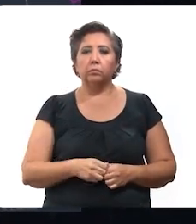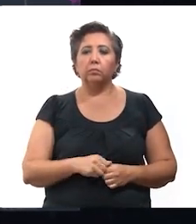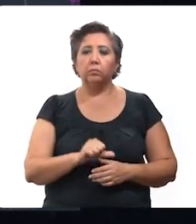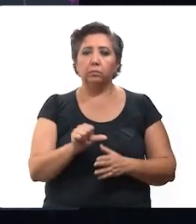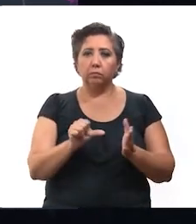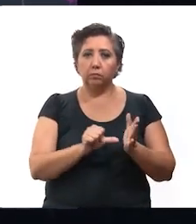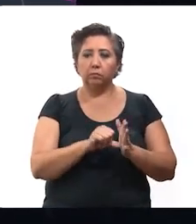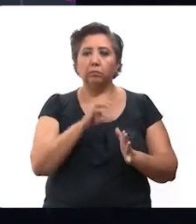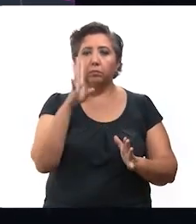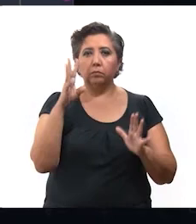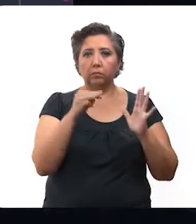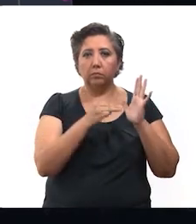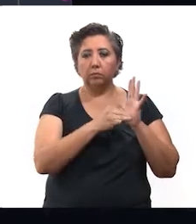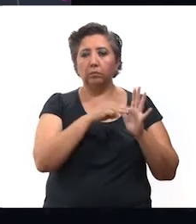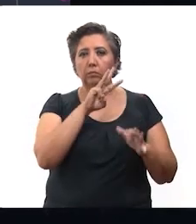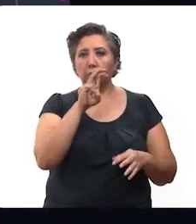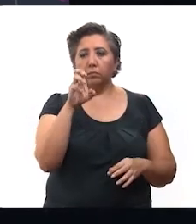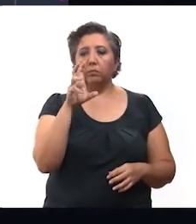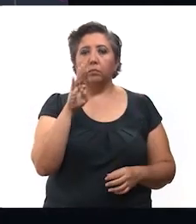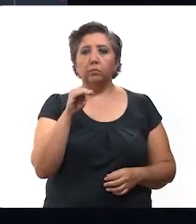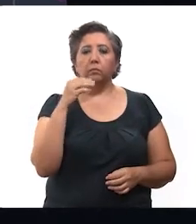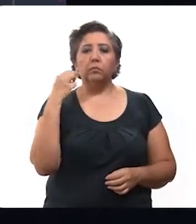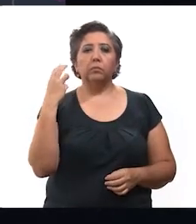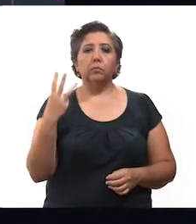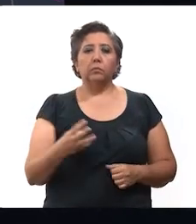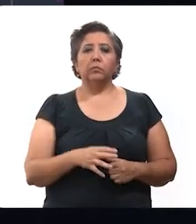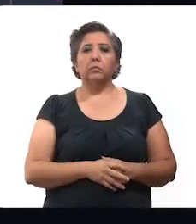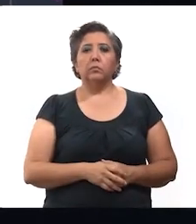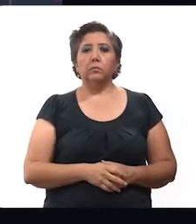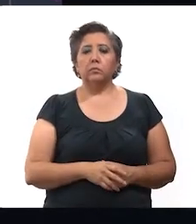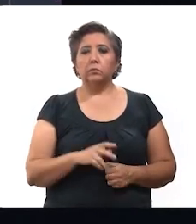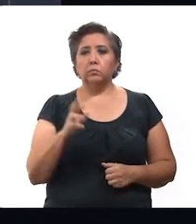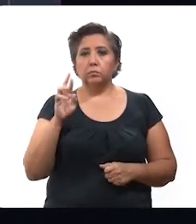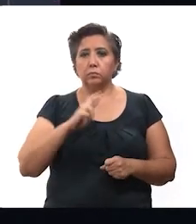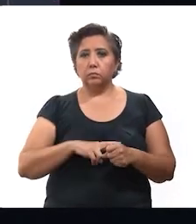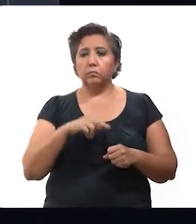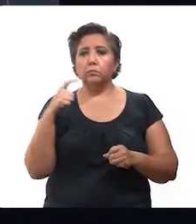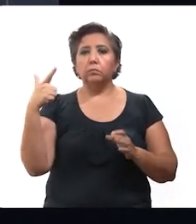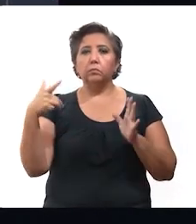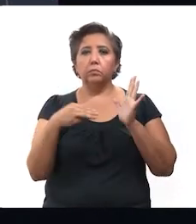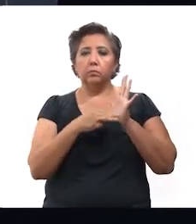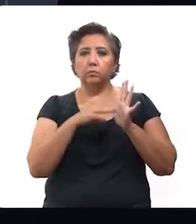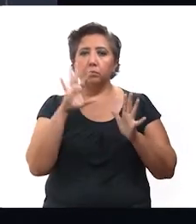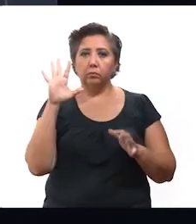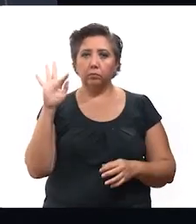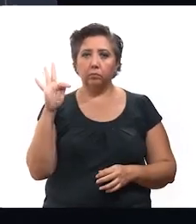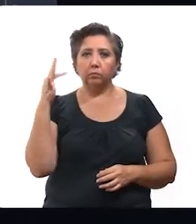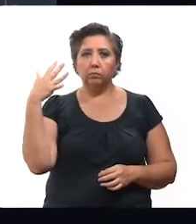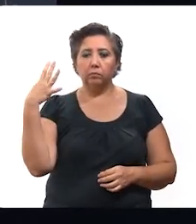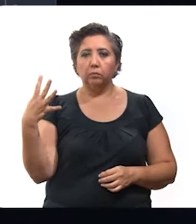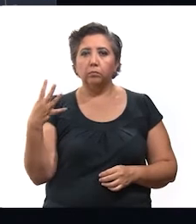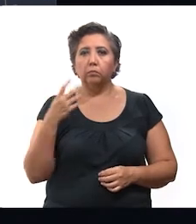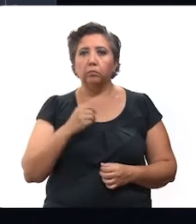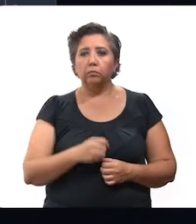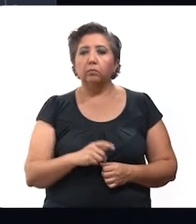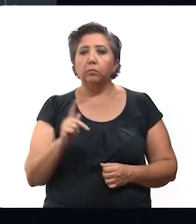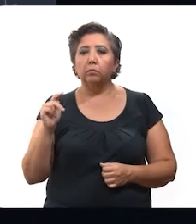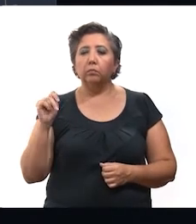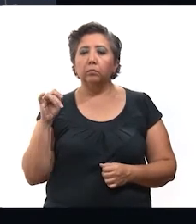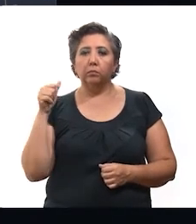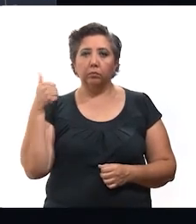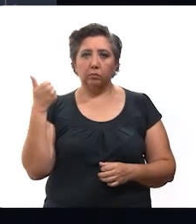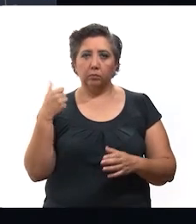tumenguzak, yajilo, umolay, el, toh, olal. Helvistokuyalalo, ciento dieceseis, Juntulul, le, kojanopo, tikalanop, junpuli, hospitale.